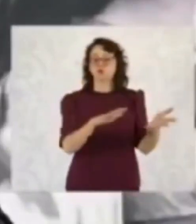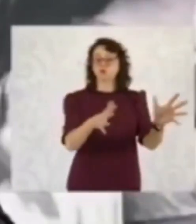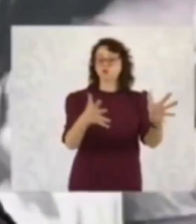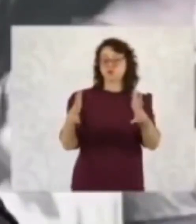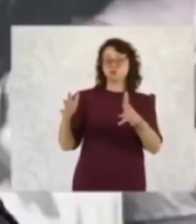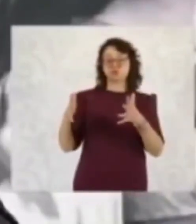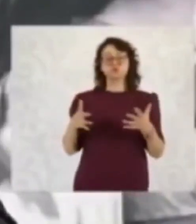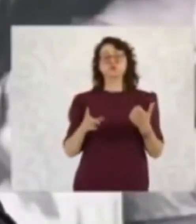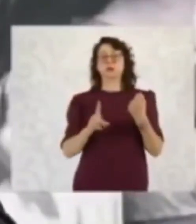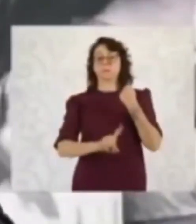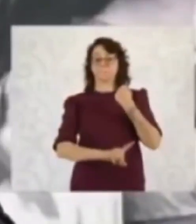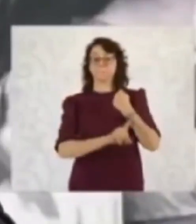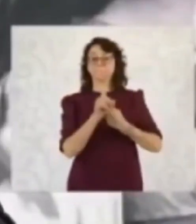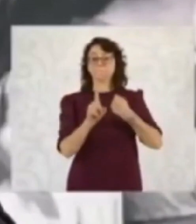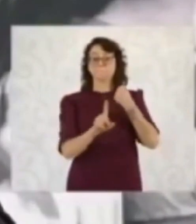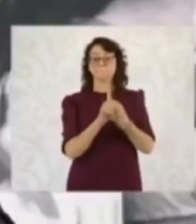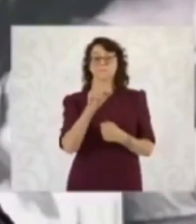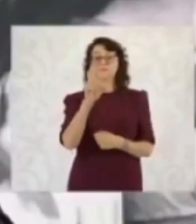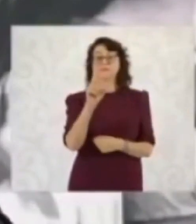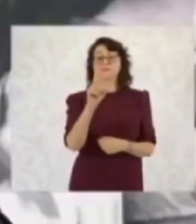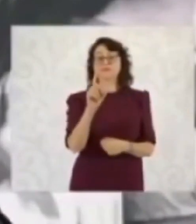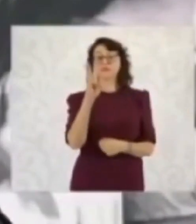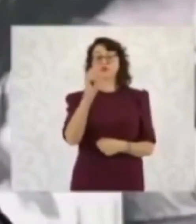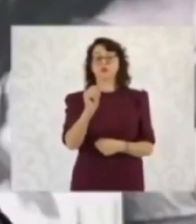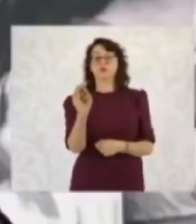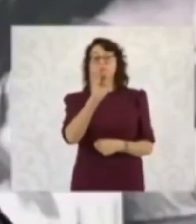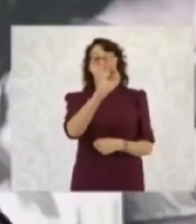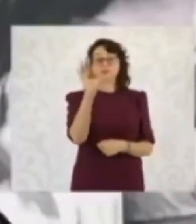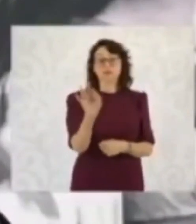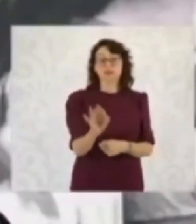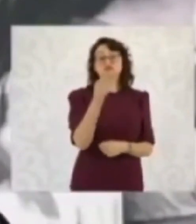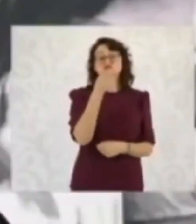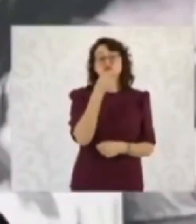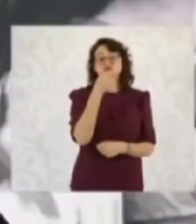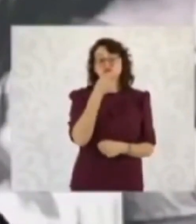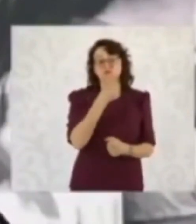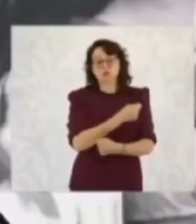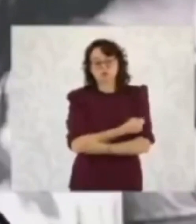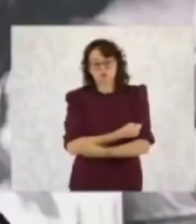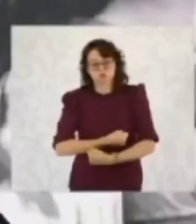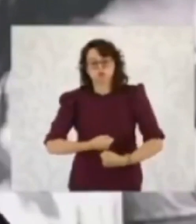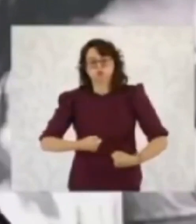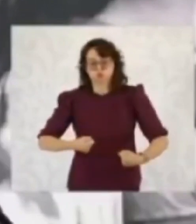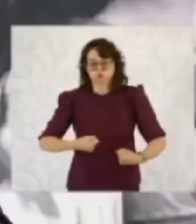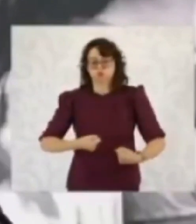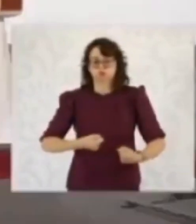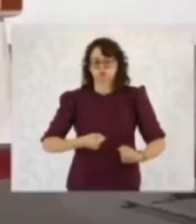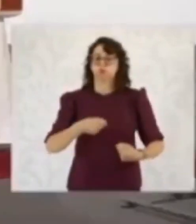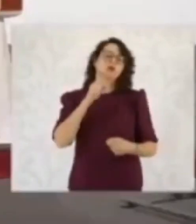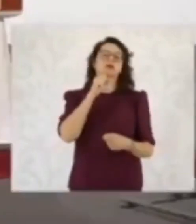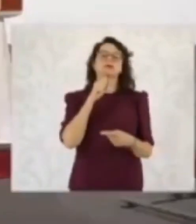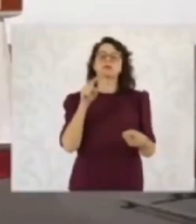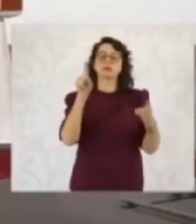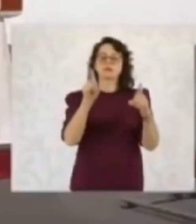tenemos un problema de 39% de obesidad y